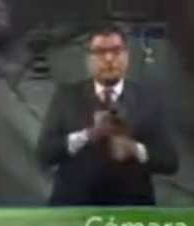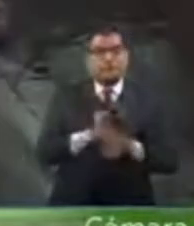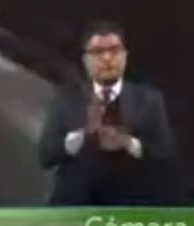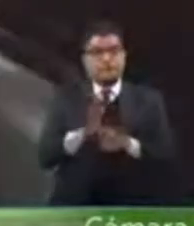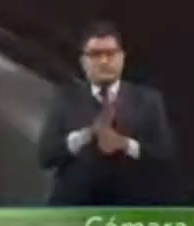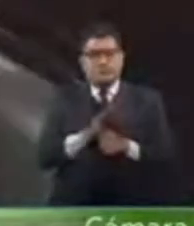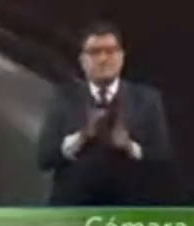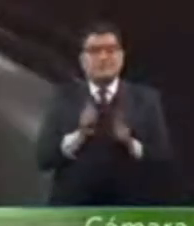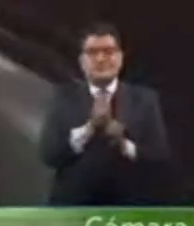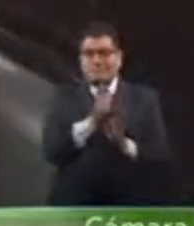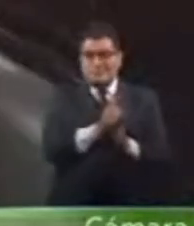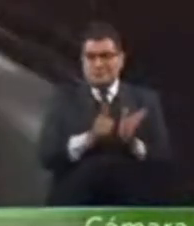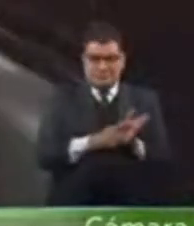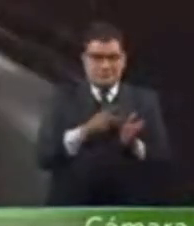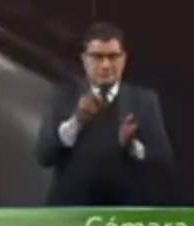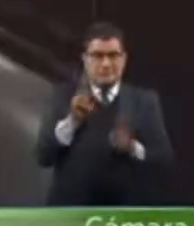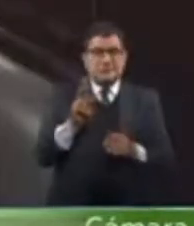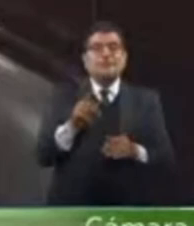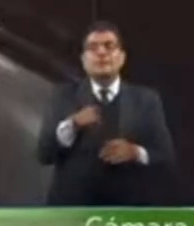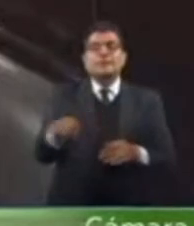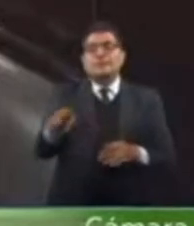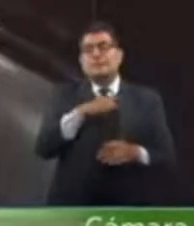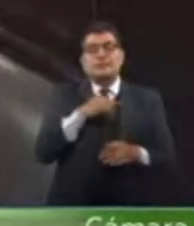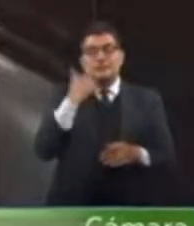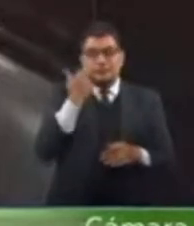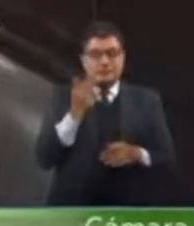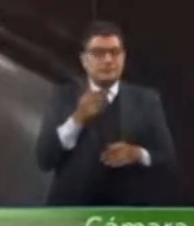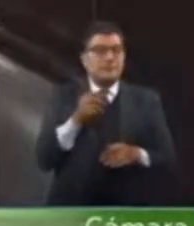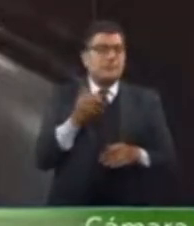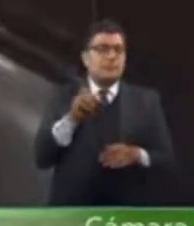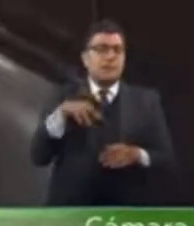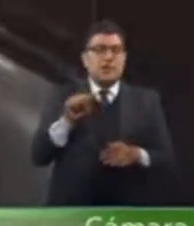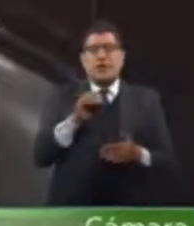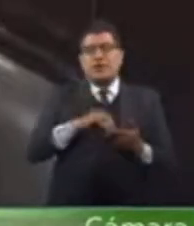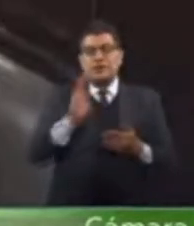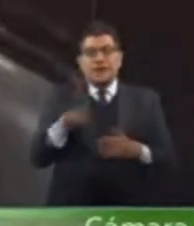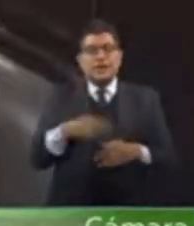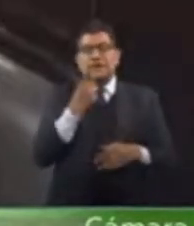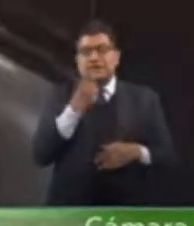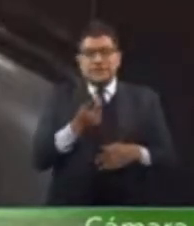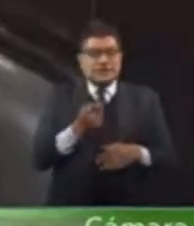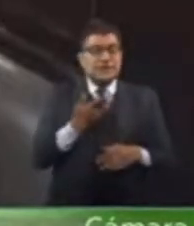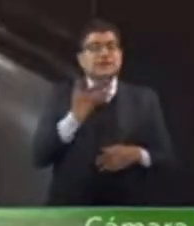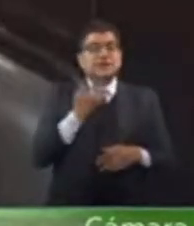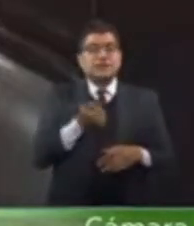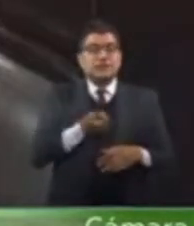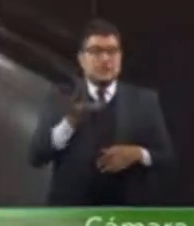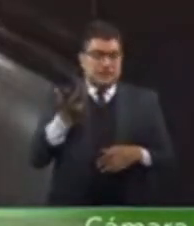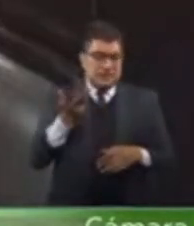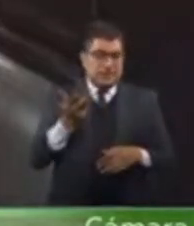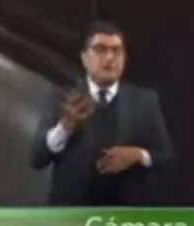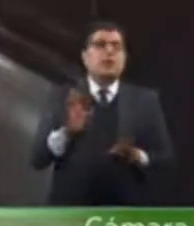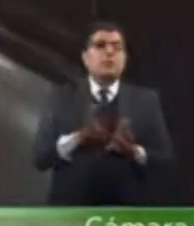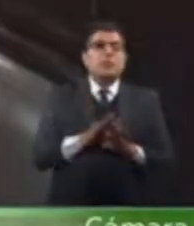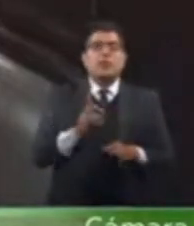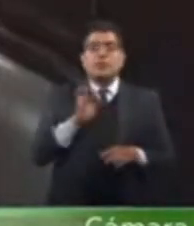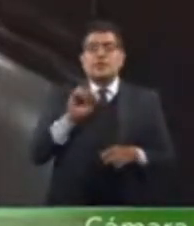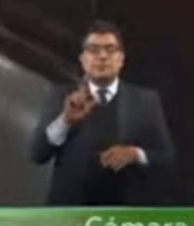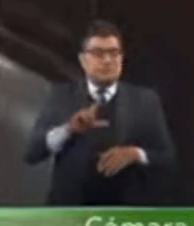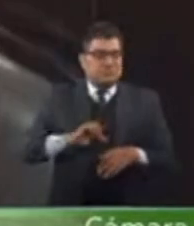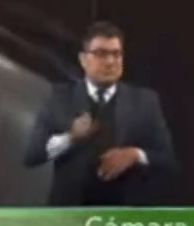de la reforma que quiere aprobar Morena serán gasolinas más caras, diésel más